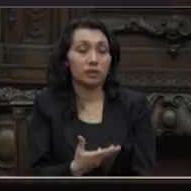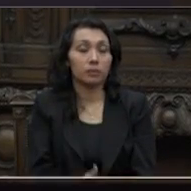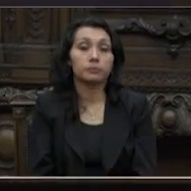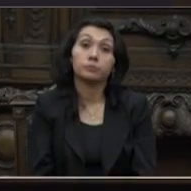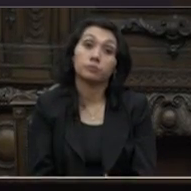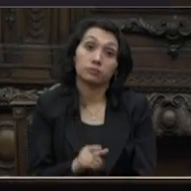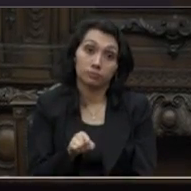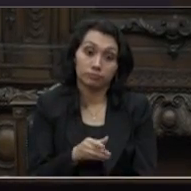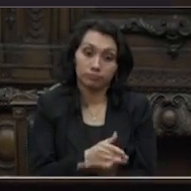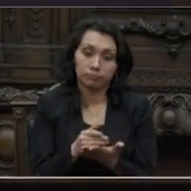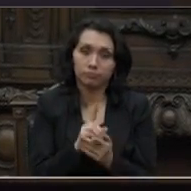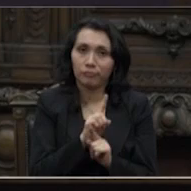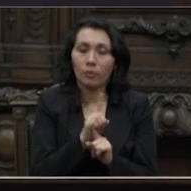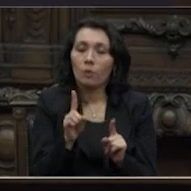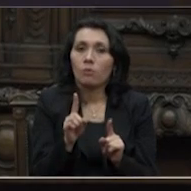Entonces, por lo tanto,